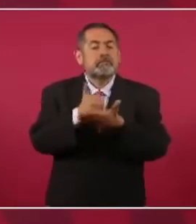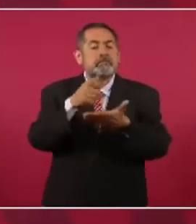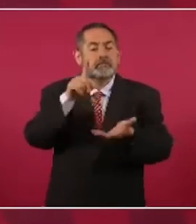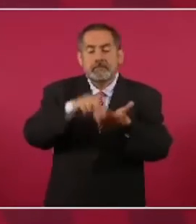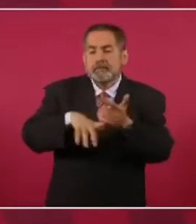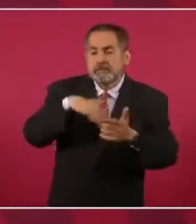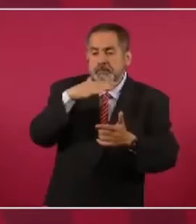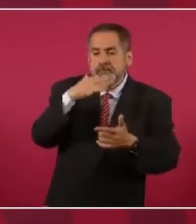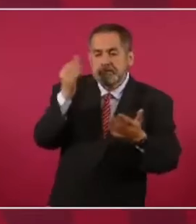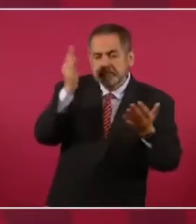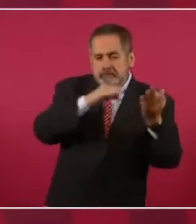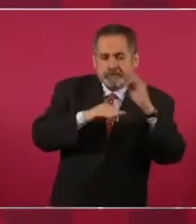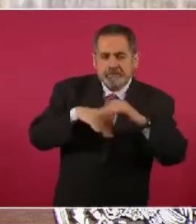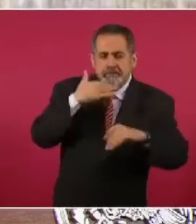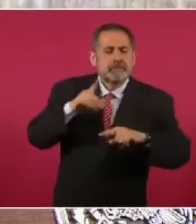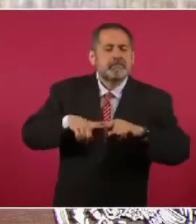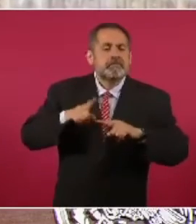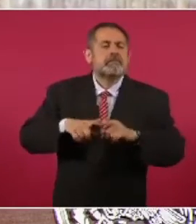fraude